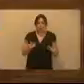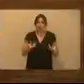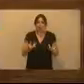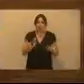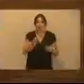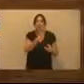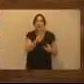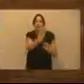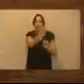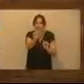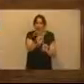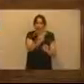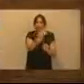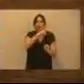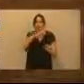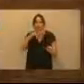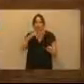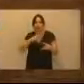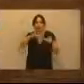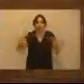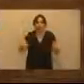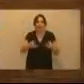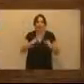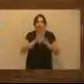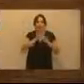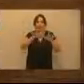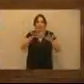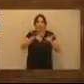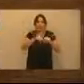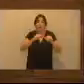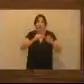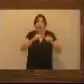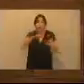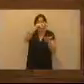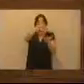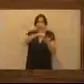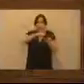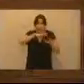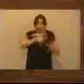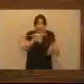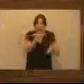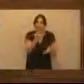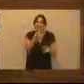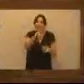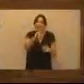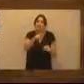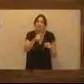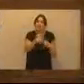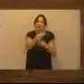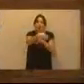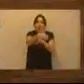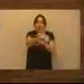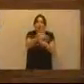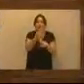de protegerlo, conservarlo y difundirlo, como se puede hacer con un edificio histórico, por ejemplo, es necesario garantizar su mantenimiento, dotándolo del apoyo